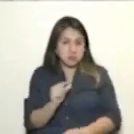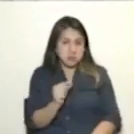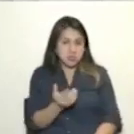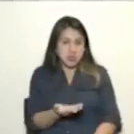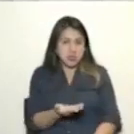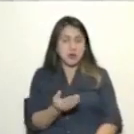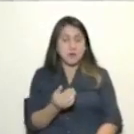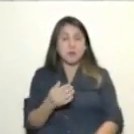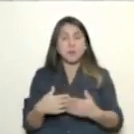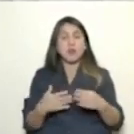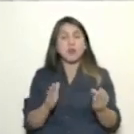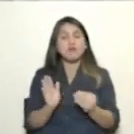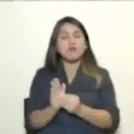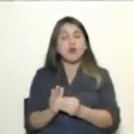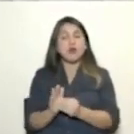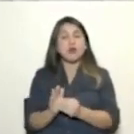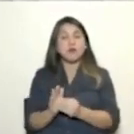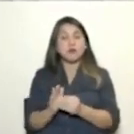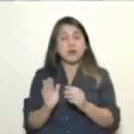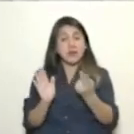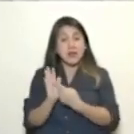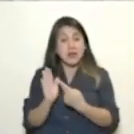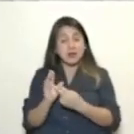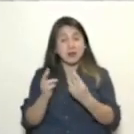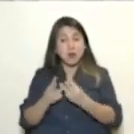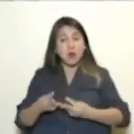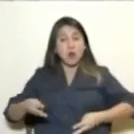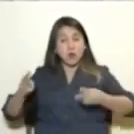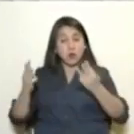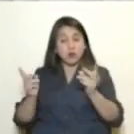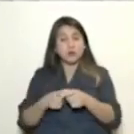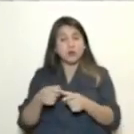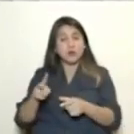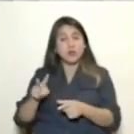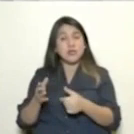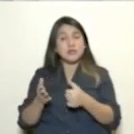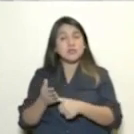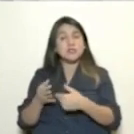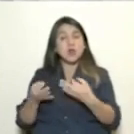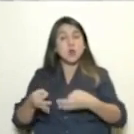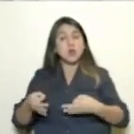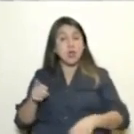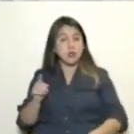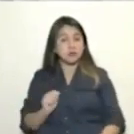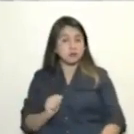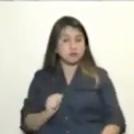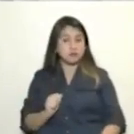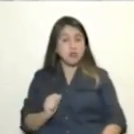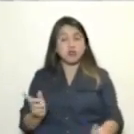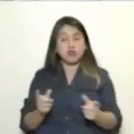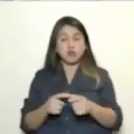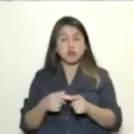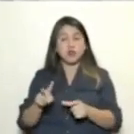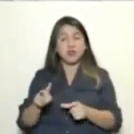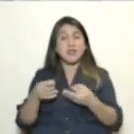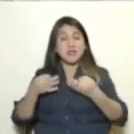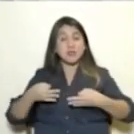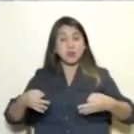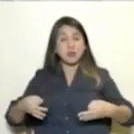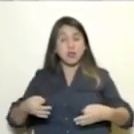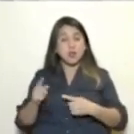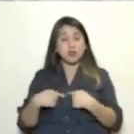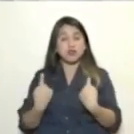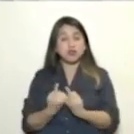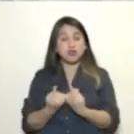en Naciones Unidas y en el Consejo de Seguridad. Entonces, si usted quiere ir a la guerra, tiene que ir al Consejo de Seguridad. Y en el Consejo de Seguridad, nosotros los chicos somos